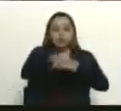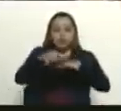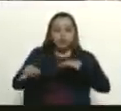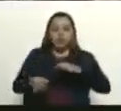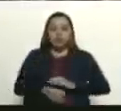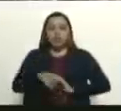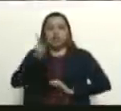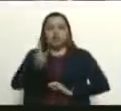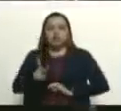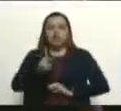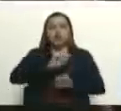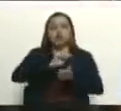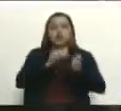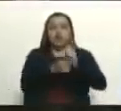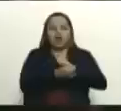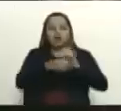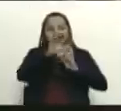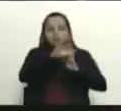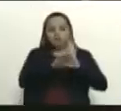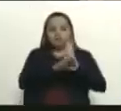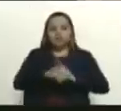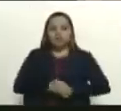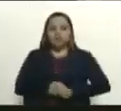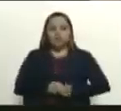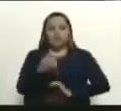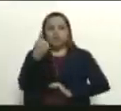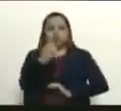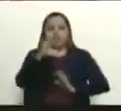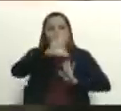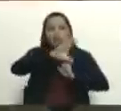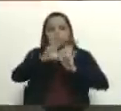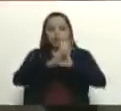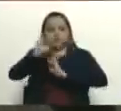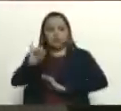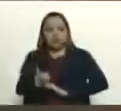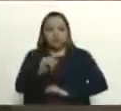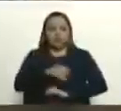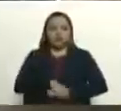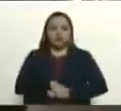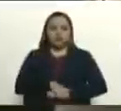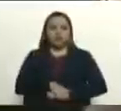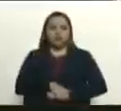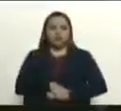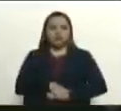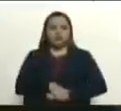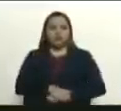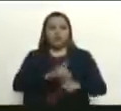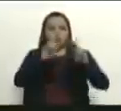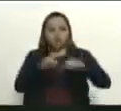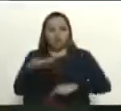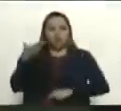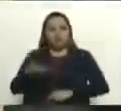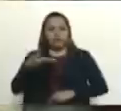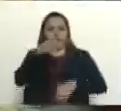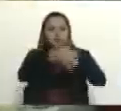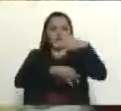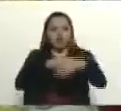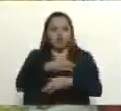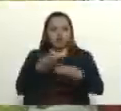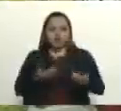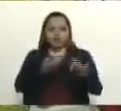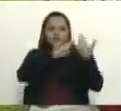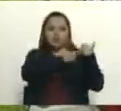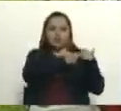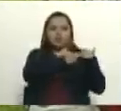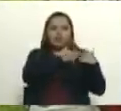2 referendos constitucionales y 1 constituyente. Hay que destacar también que se desempeñó como rectora de la